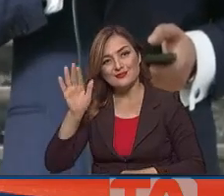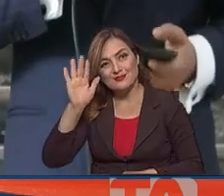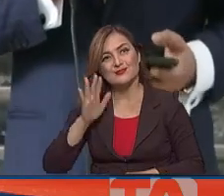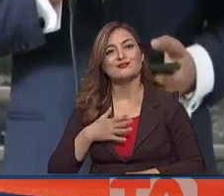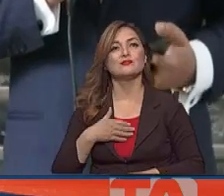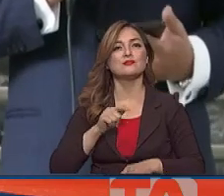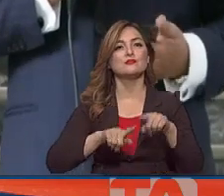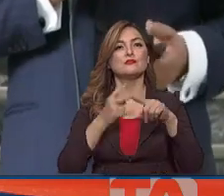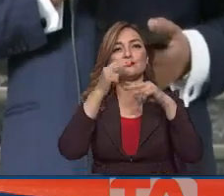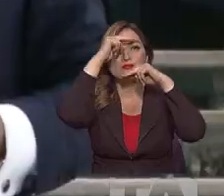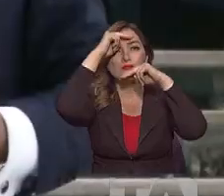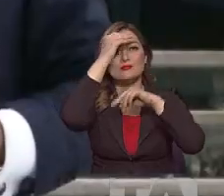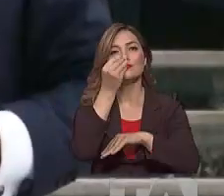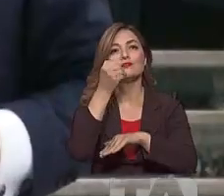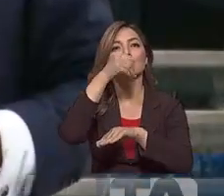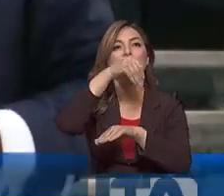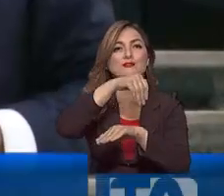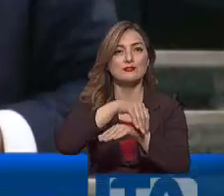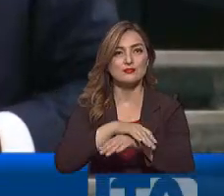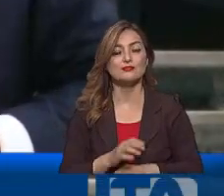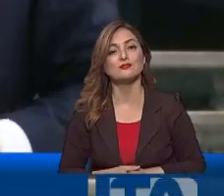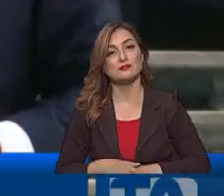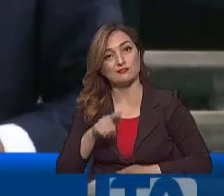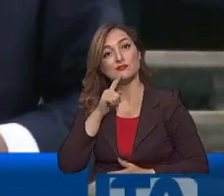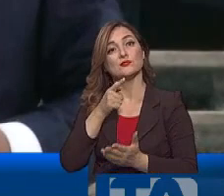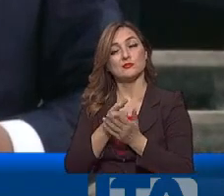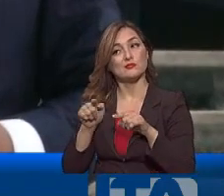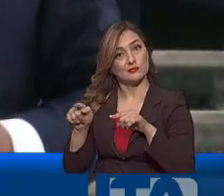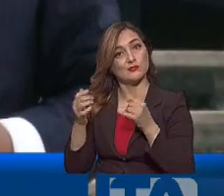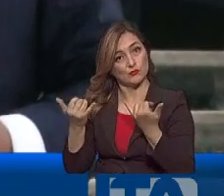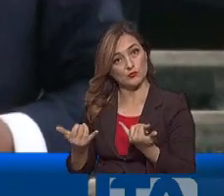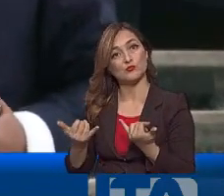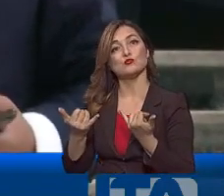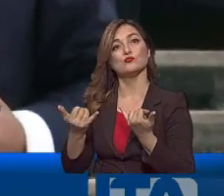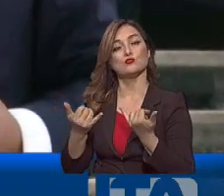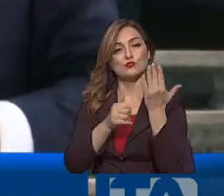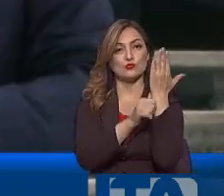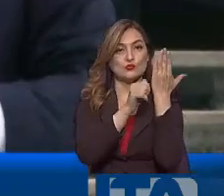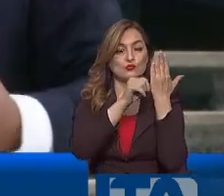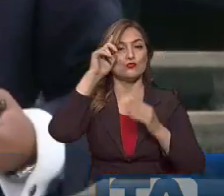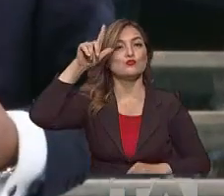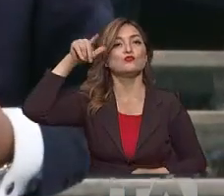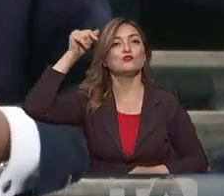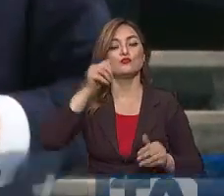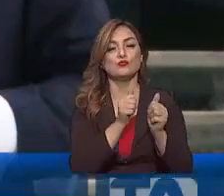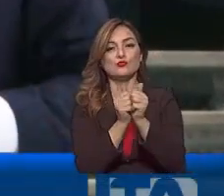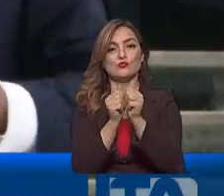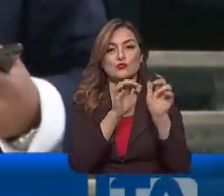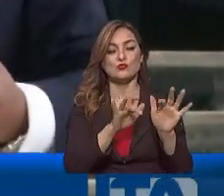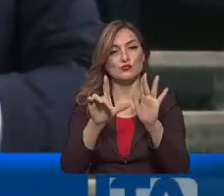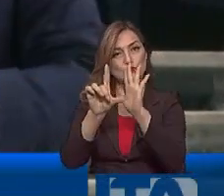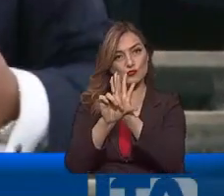Hola, ¿qué tal, Liz? Amigos televidentes, muy buenas tardes. En efecto, ahora mismo la ministra de Gobierno junto al